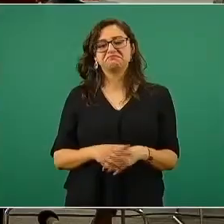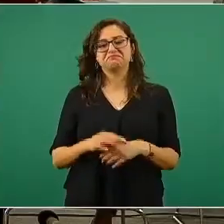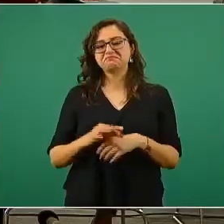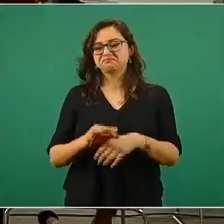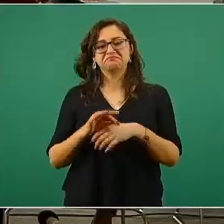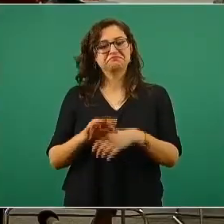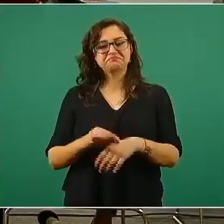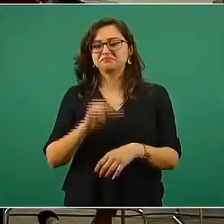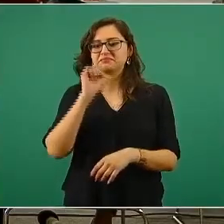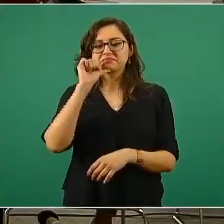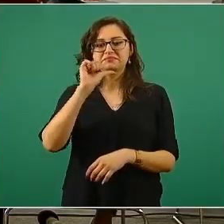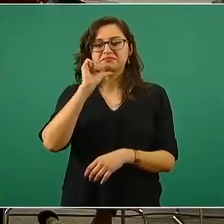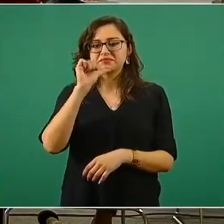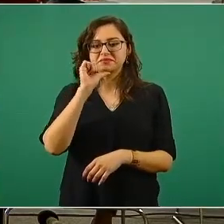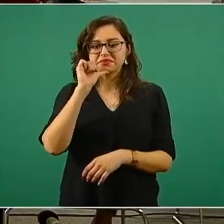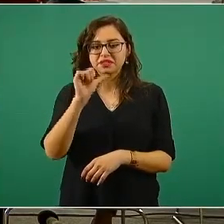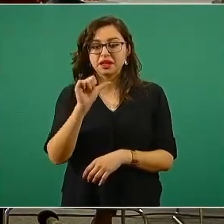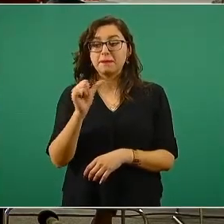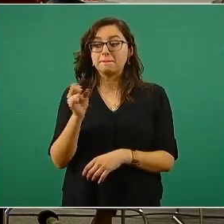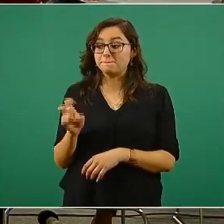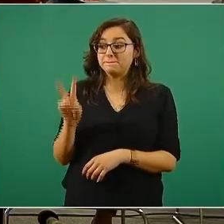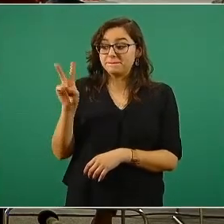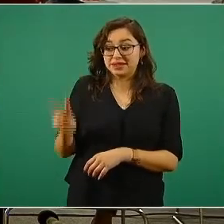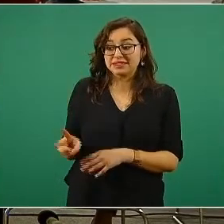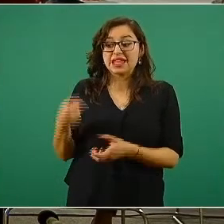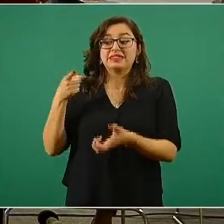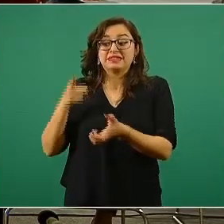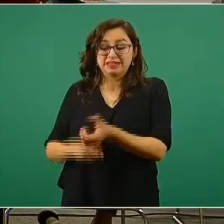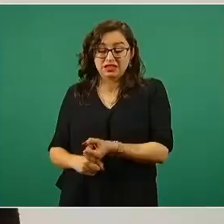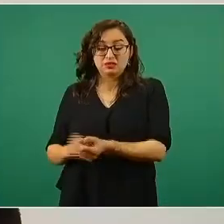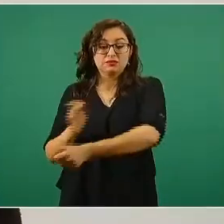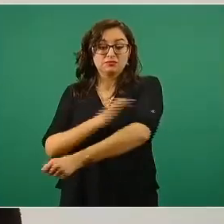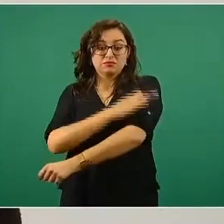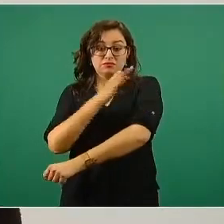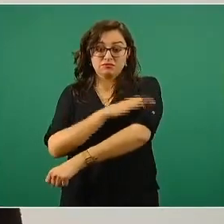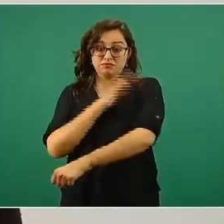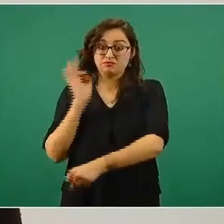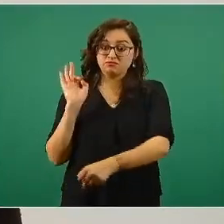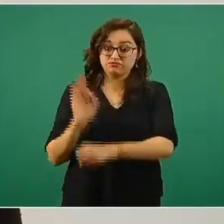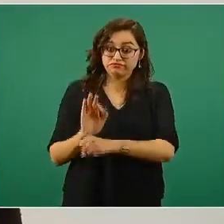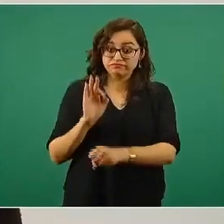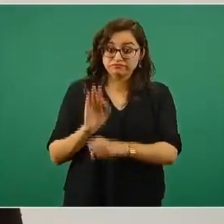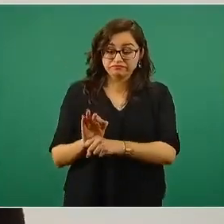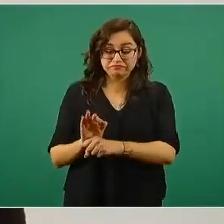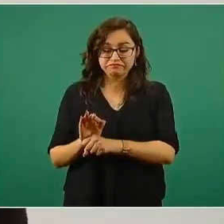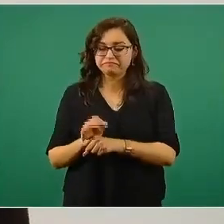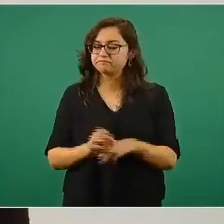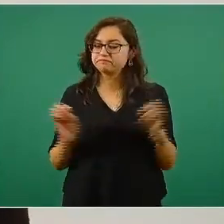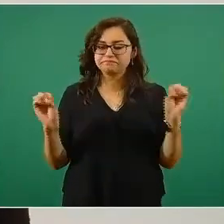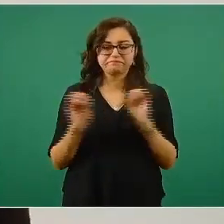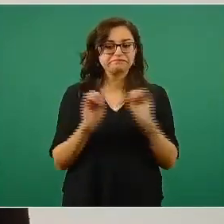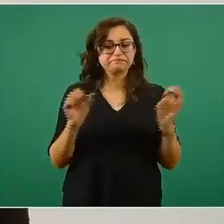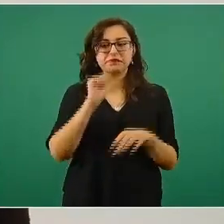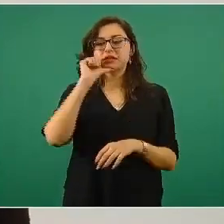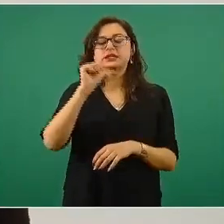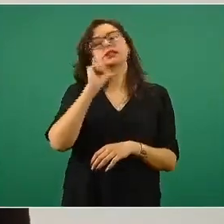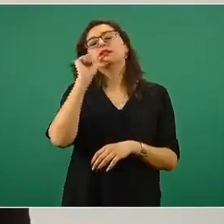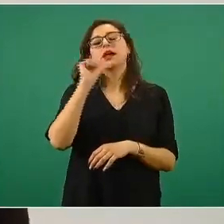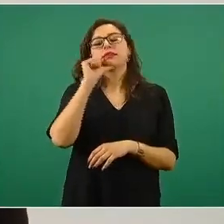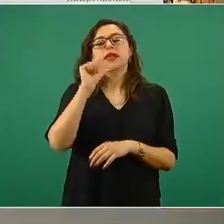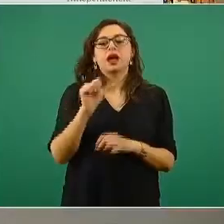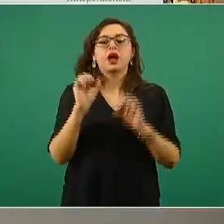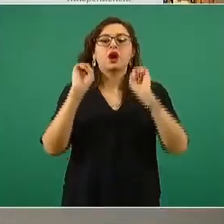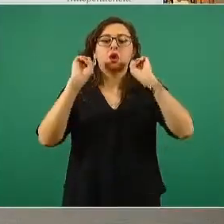real, o sea, no es en sí un biológico que tenga la capacidad de producir la inmunidad, o si es una vacuna que en